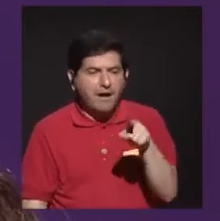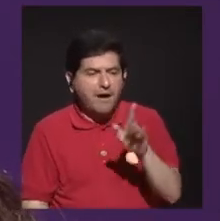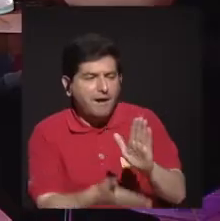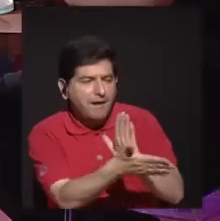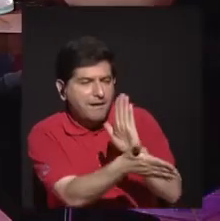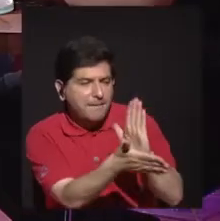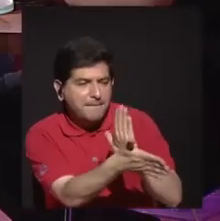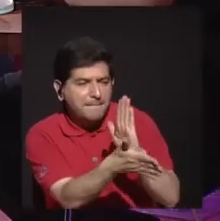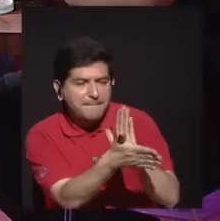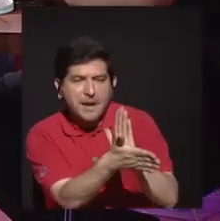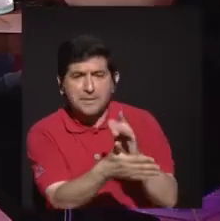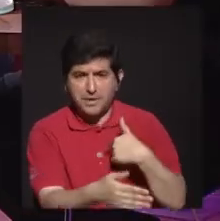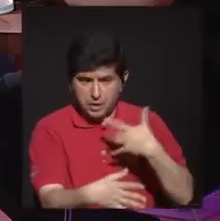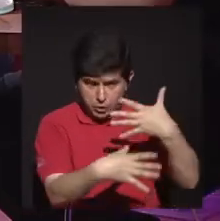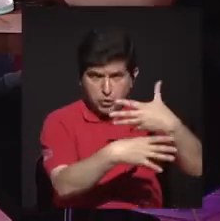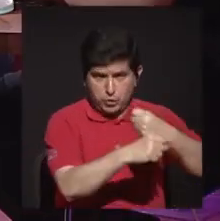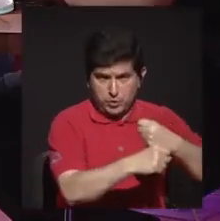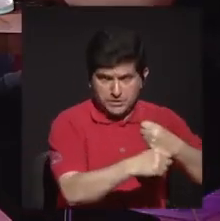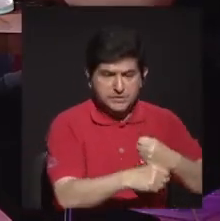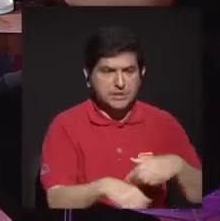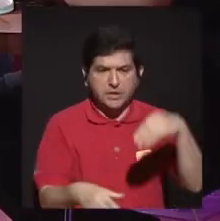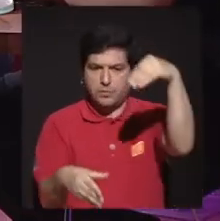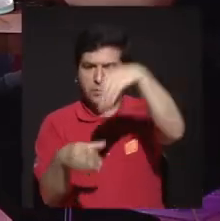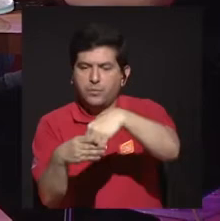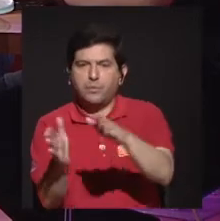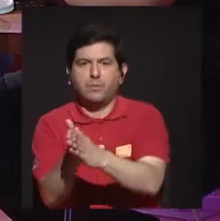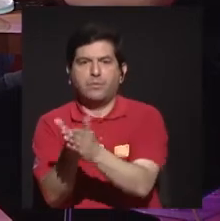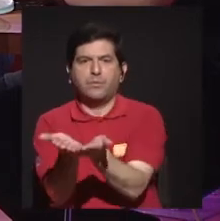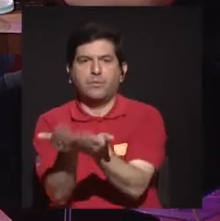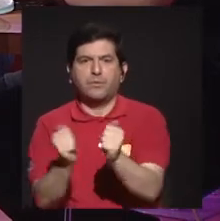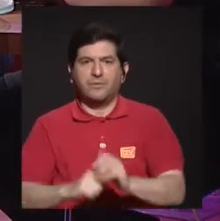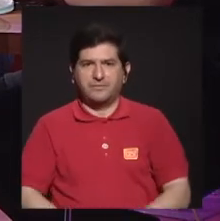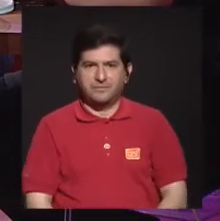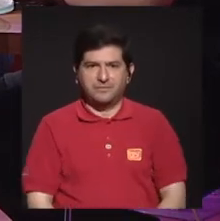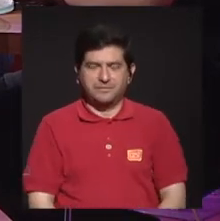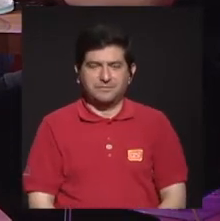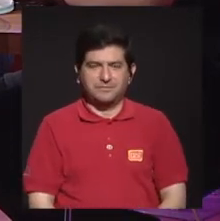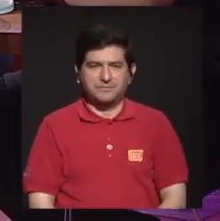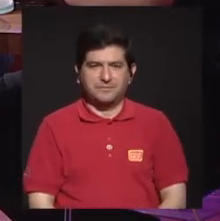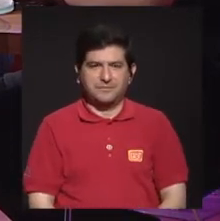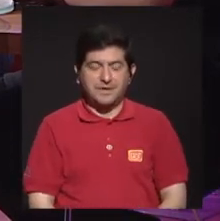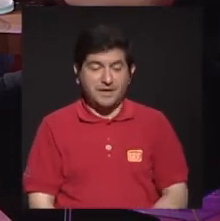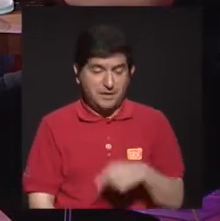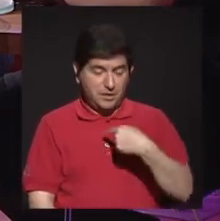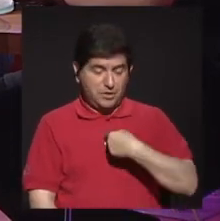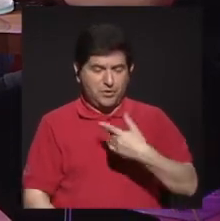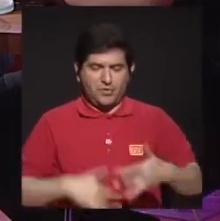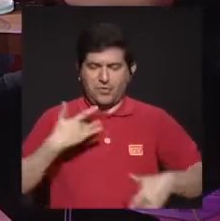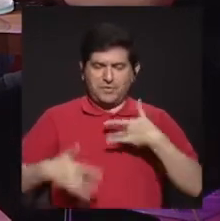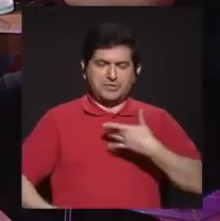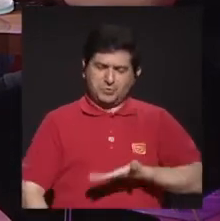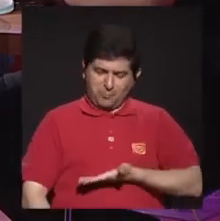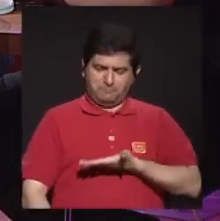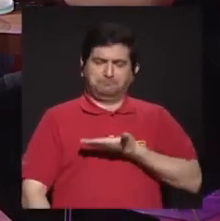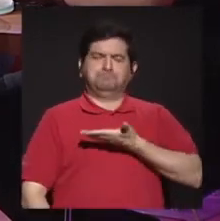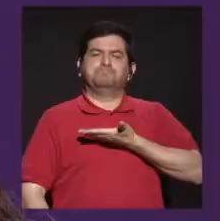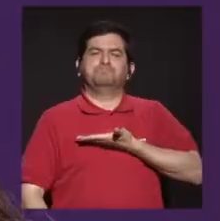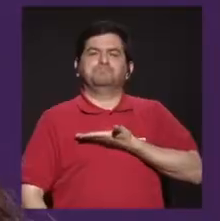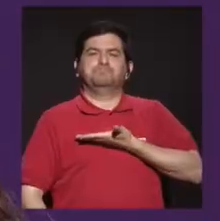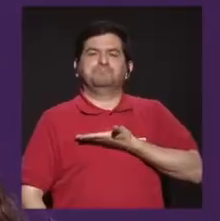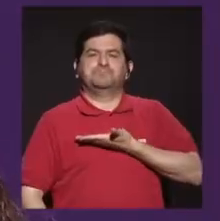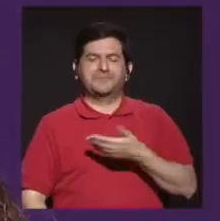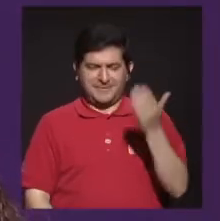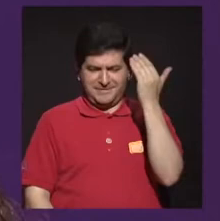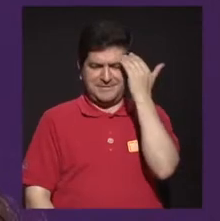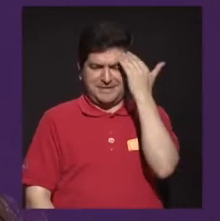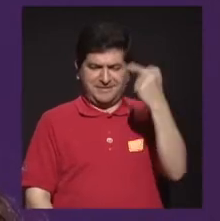papel, eso que yo hacía en un libro. Claro, por supuesto, ¿verdad? Totalmente. Y eso me hace sentirme muy orgullosa de